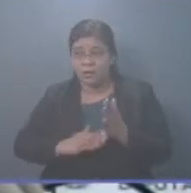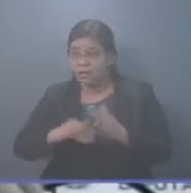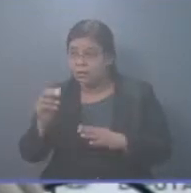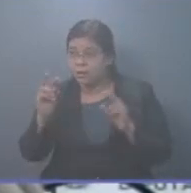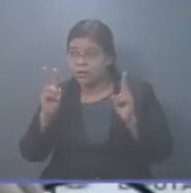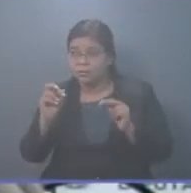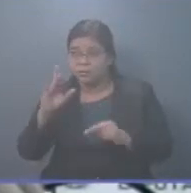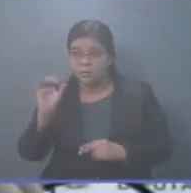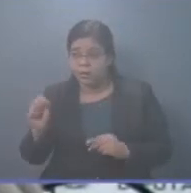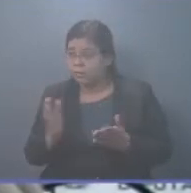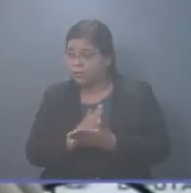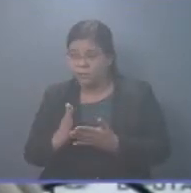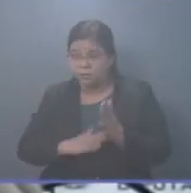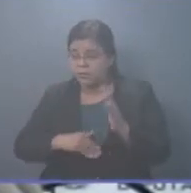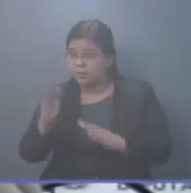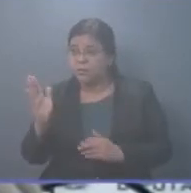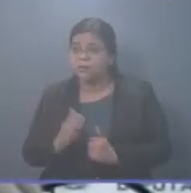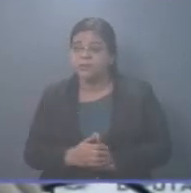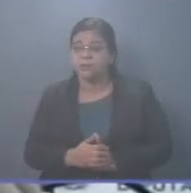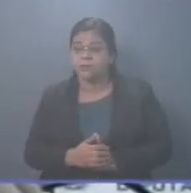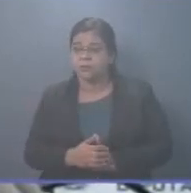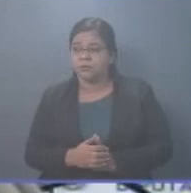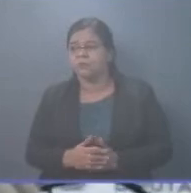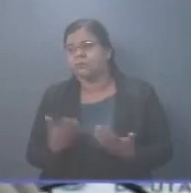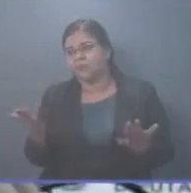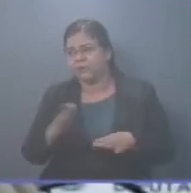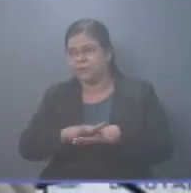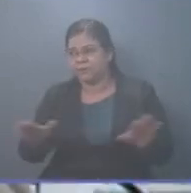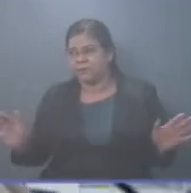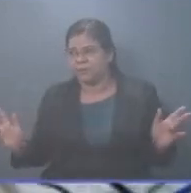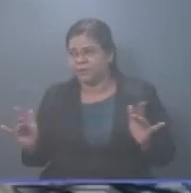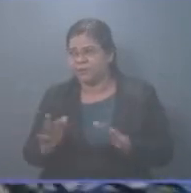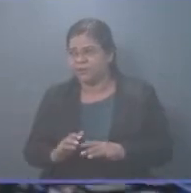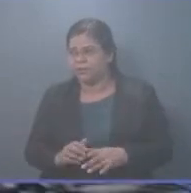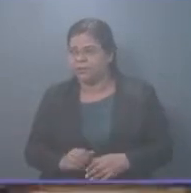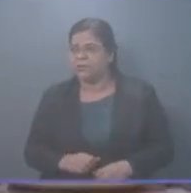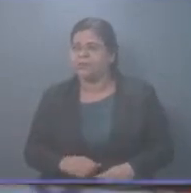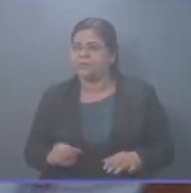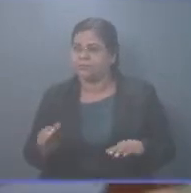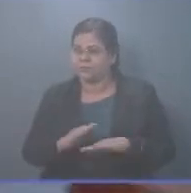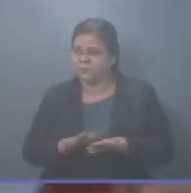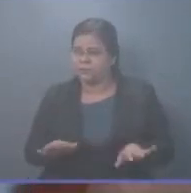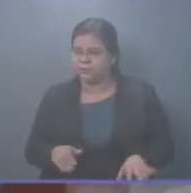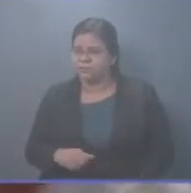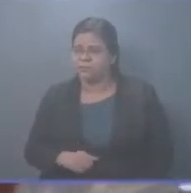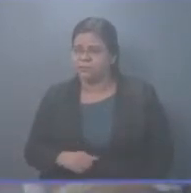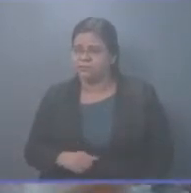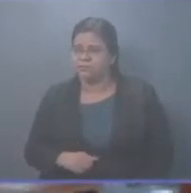punto, colegas, bueno, damos por finalizada la reunión. Muchas gracias.